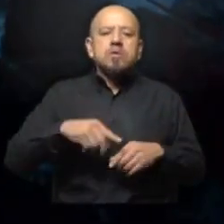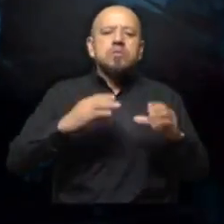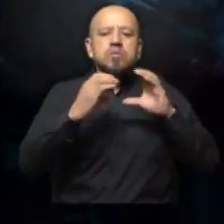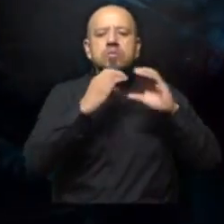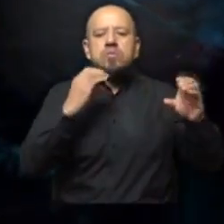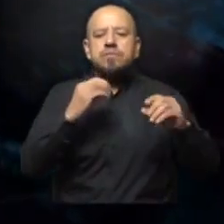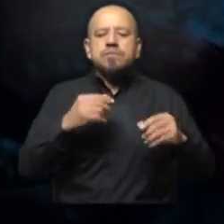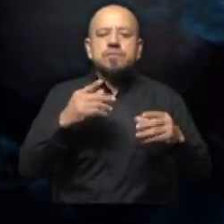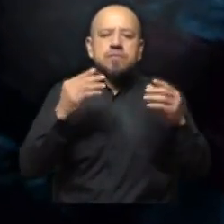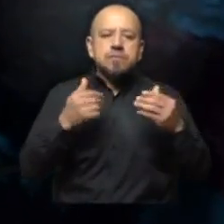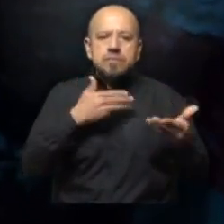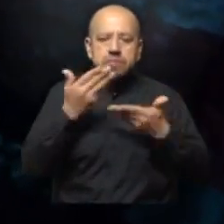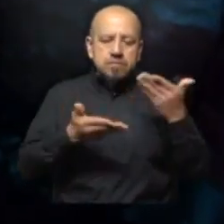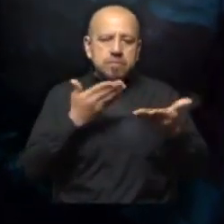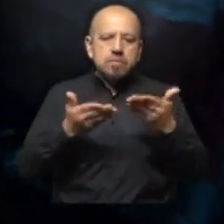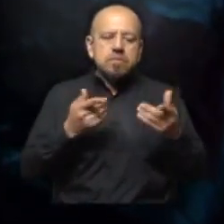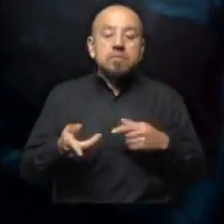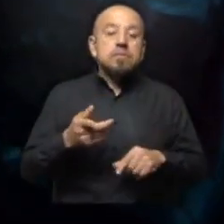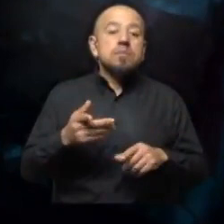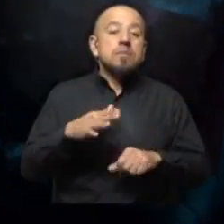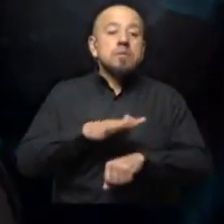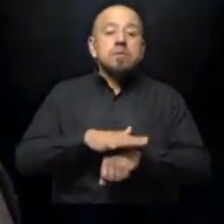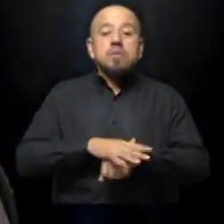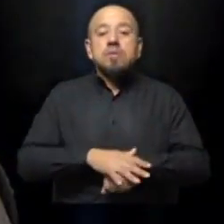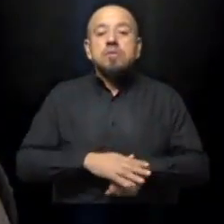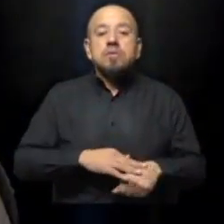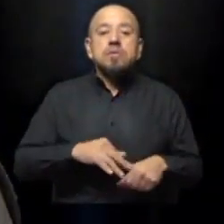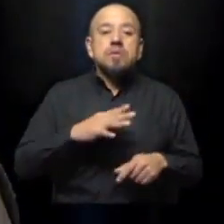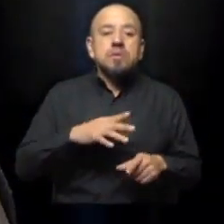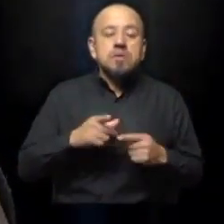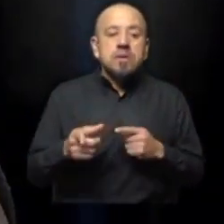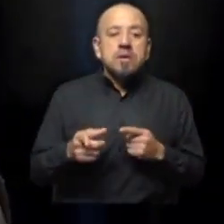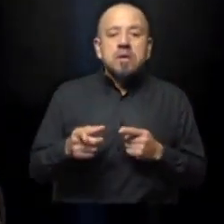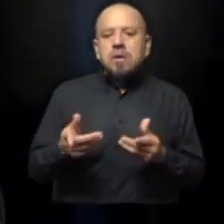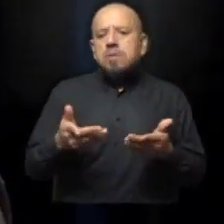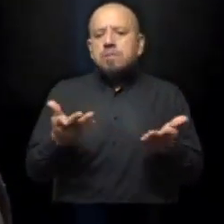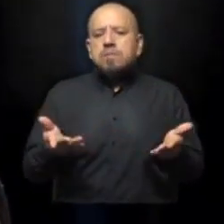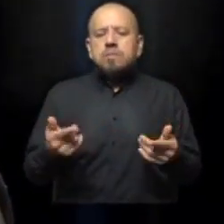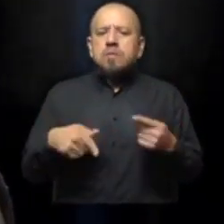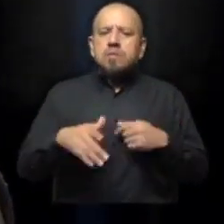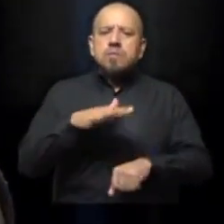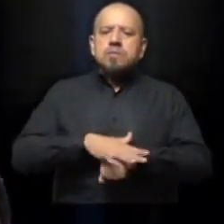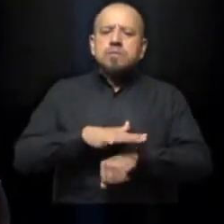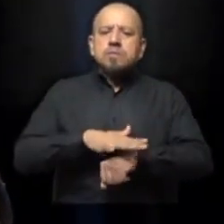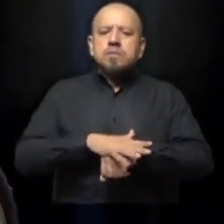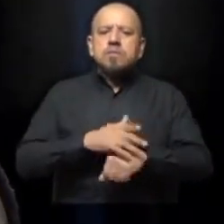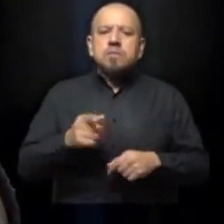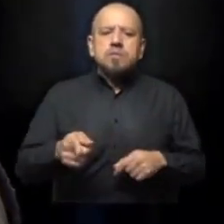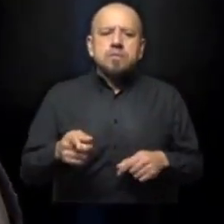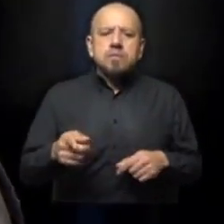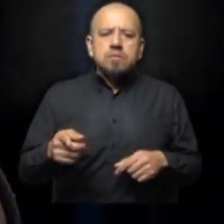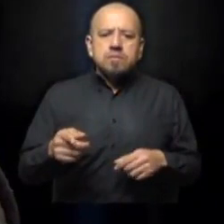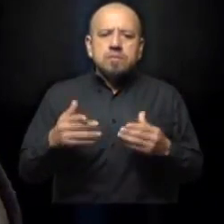y en un momento determinado hay una integración a banda como fue ese momento como es el momento de